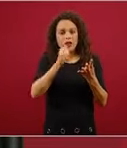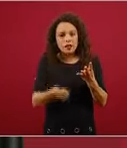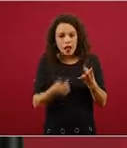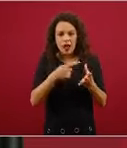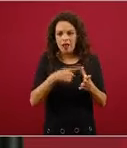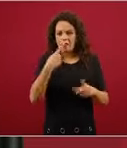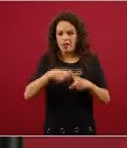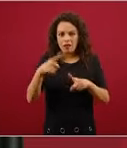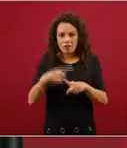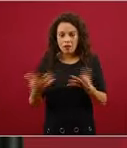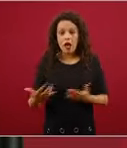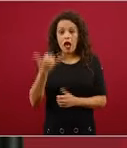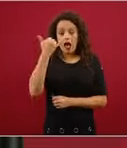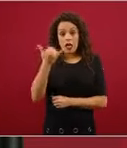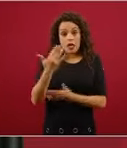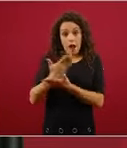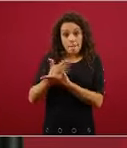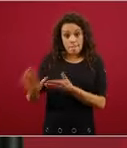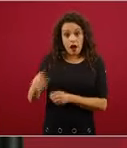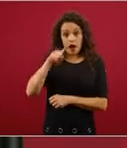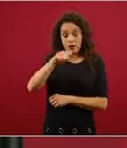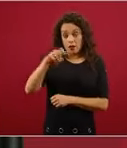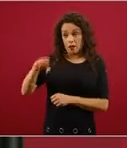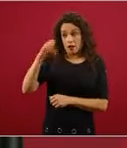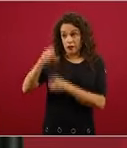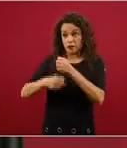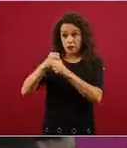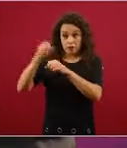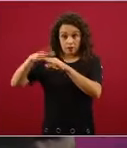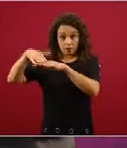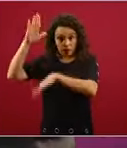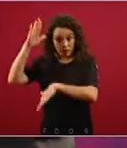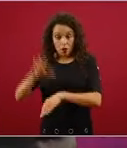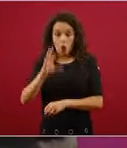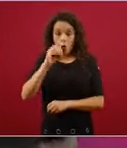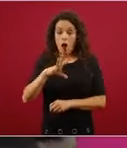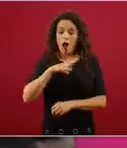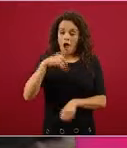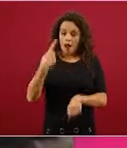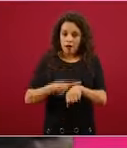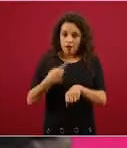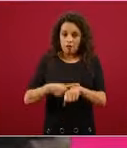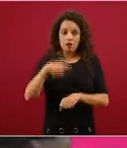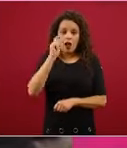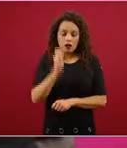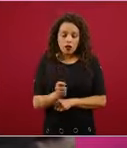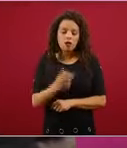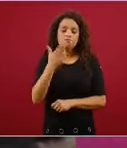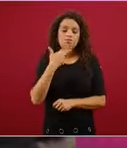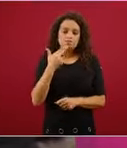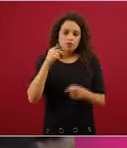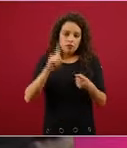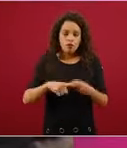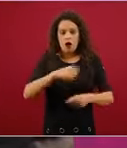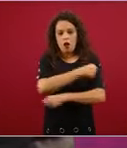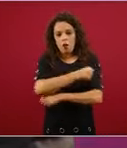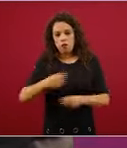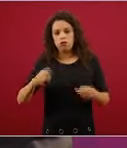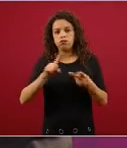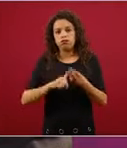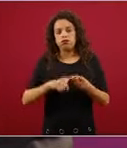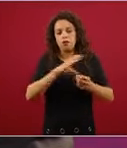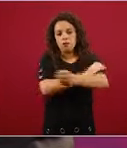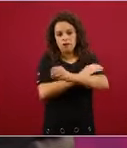o con las enfermedades crónicas que repetidamente mencionamos, diabetes, obesidad, hipertensión,